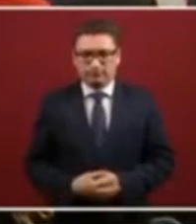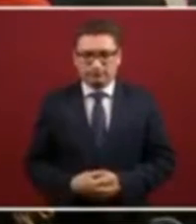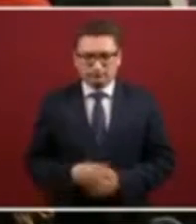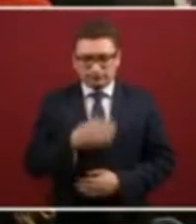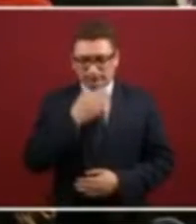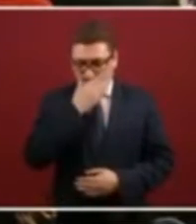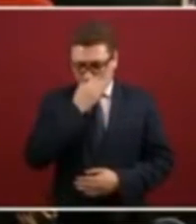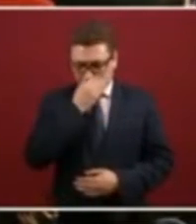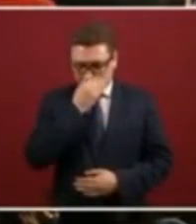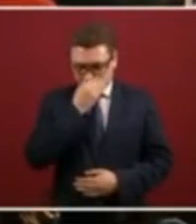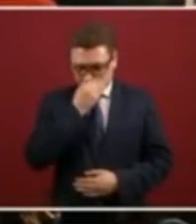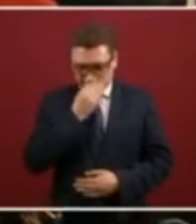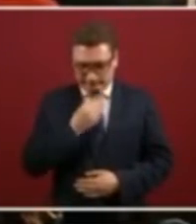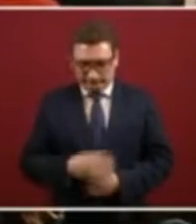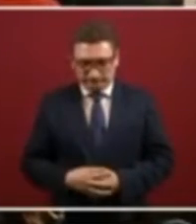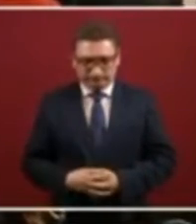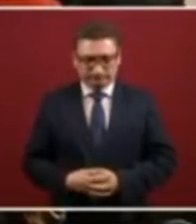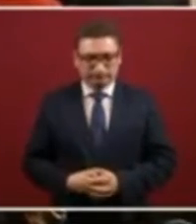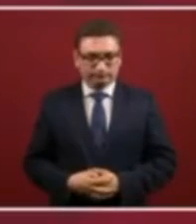Bueno,